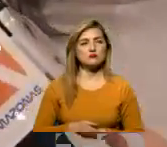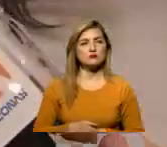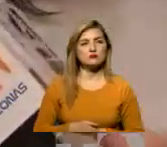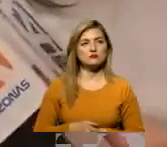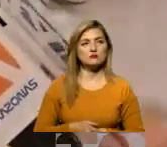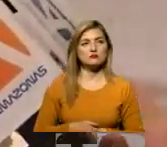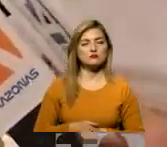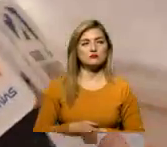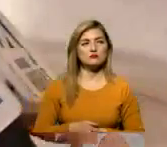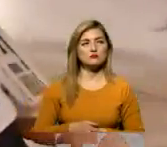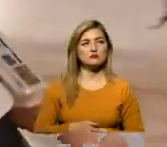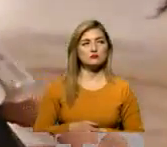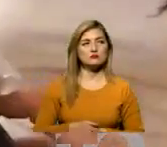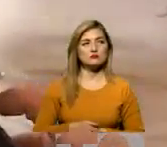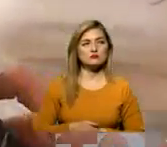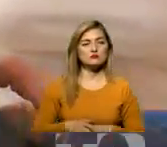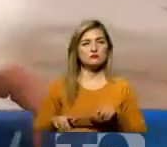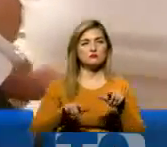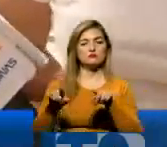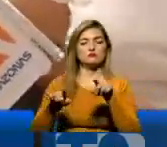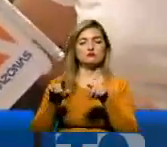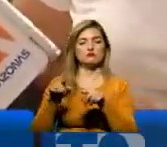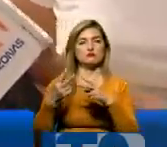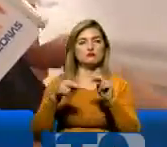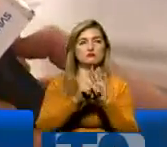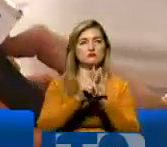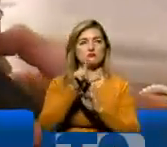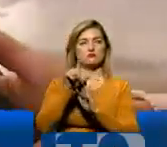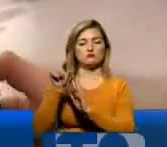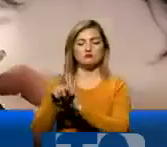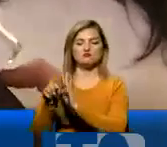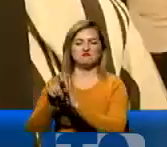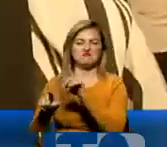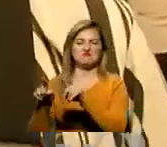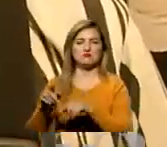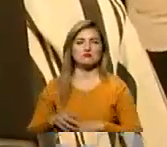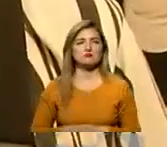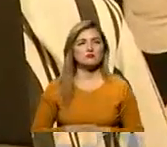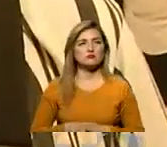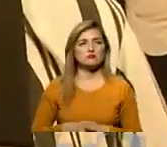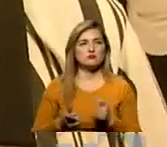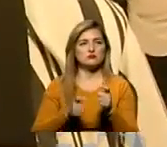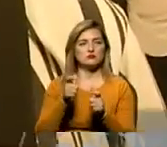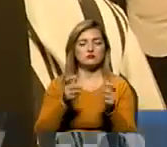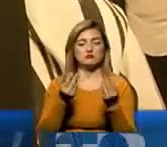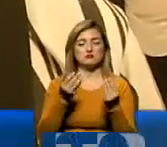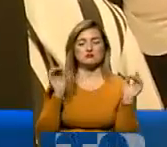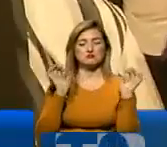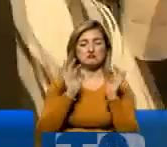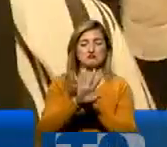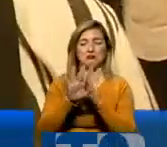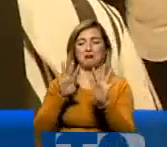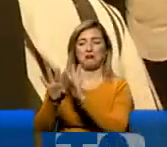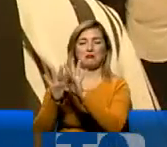Sí, hay unos que otros están un poco altos, otros que están un poco económicos. Sí, aglomeración de gente, bastante,